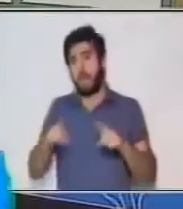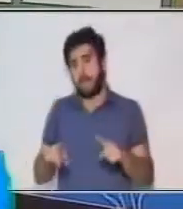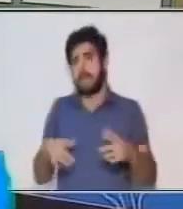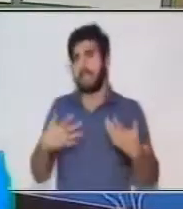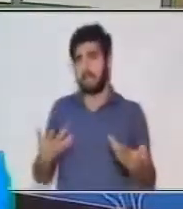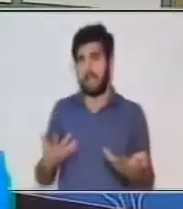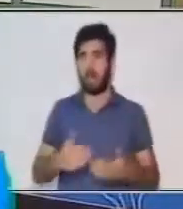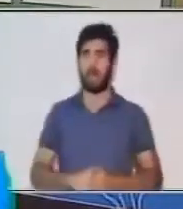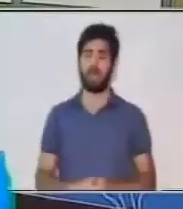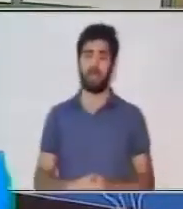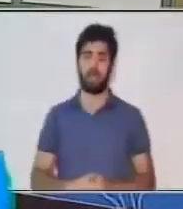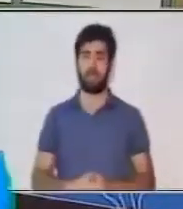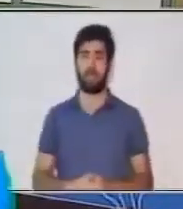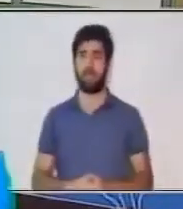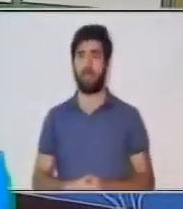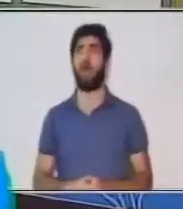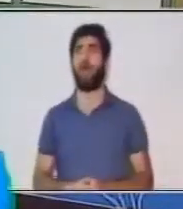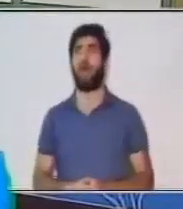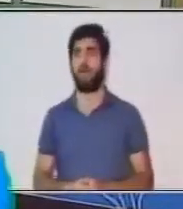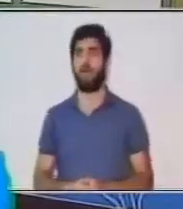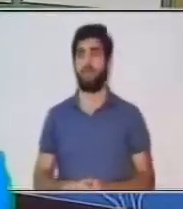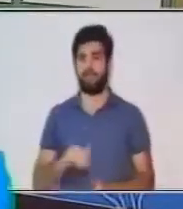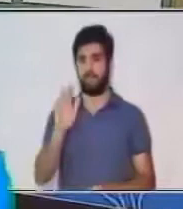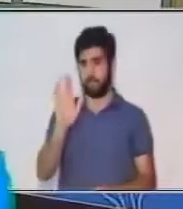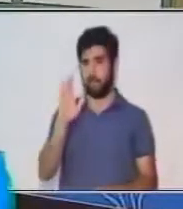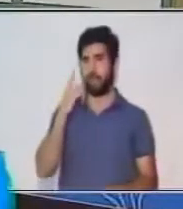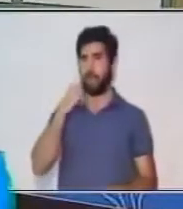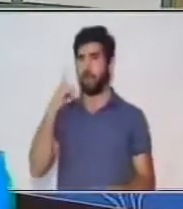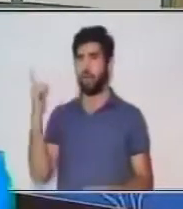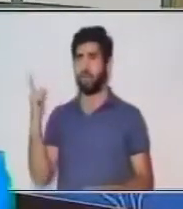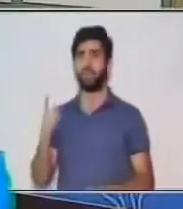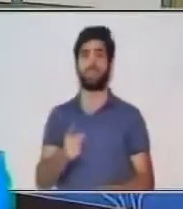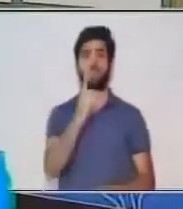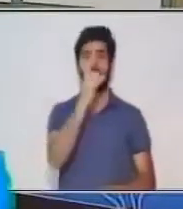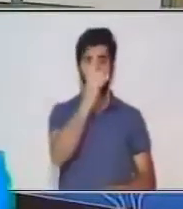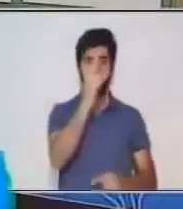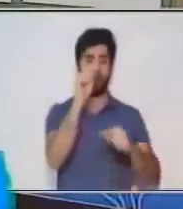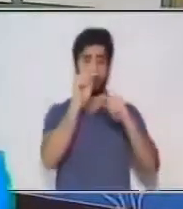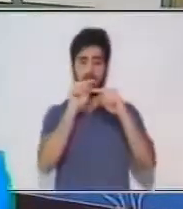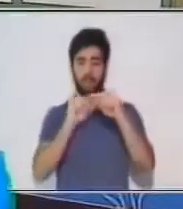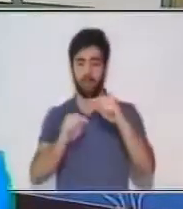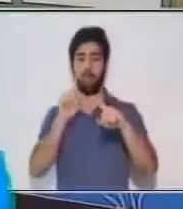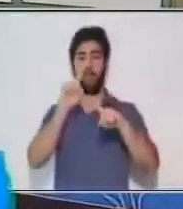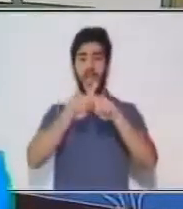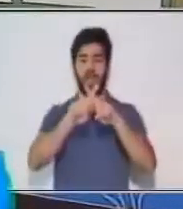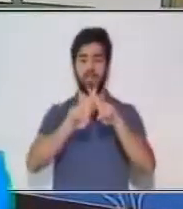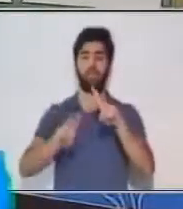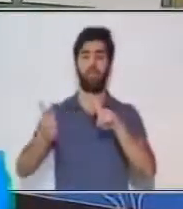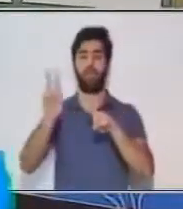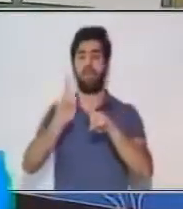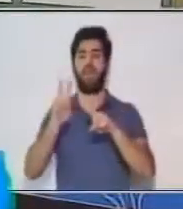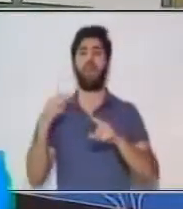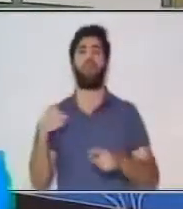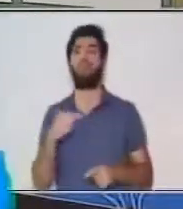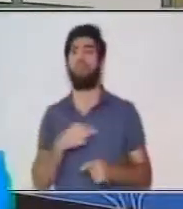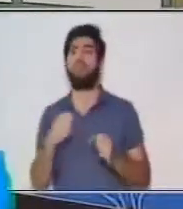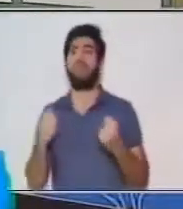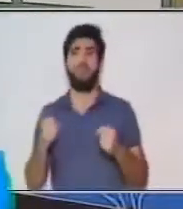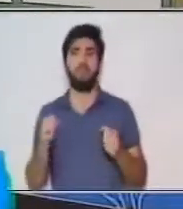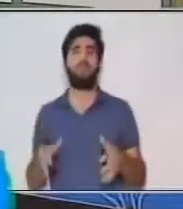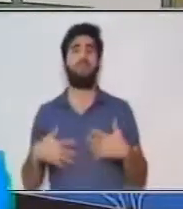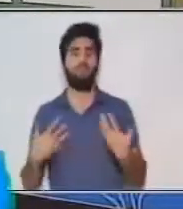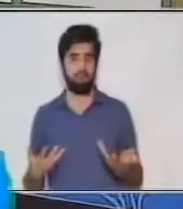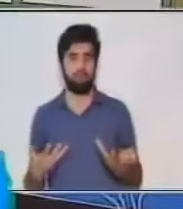cuadrática? Tenemos esto, 1 dividido x al cuadrado.